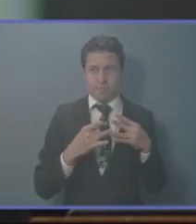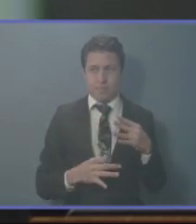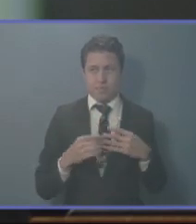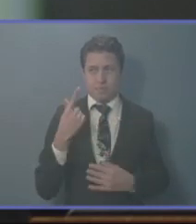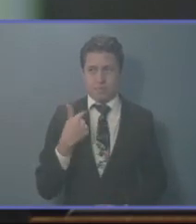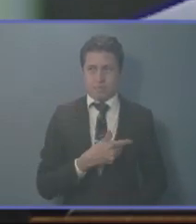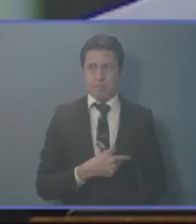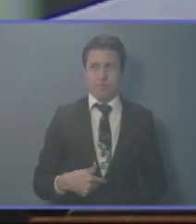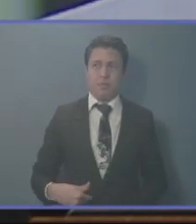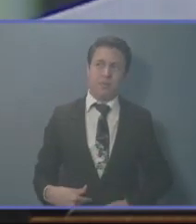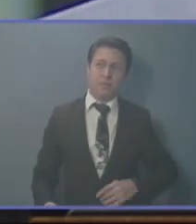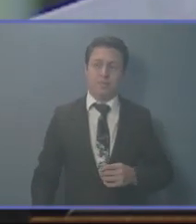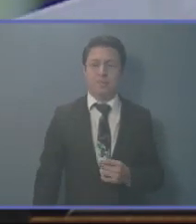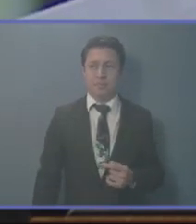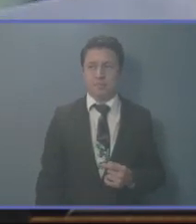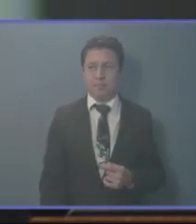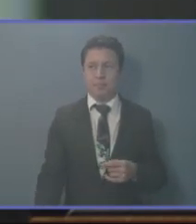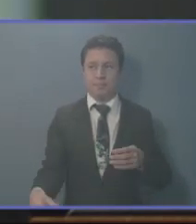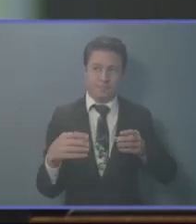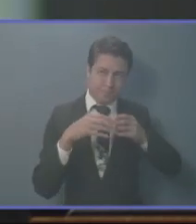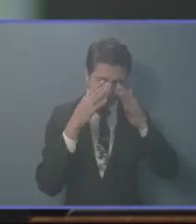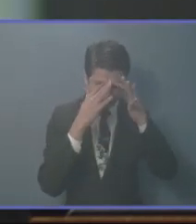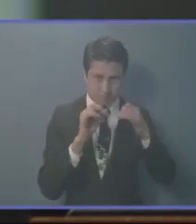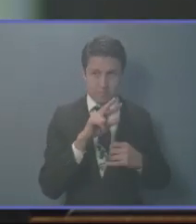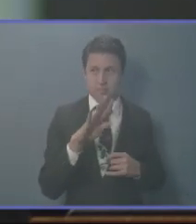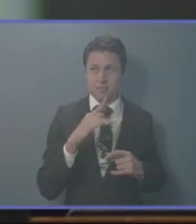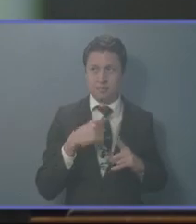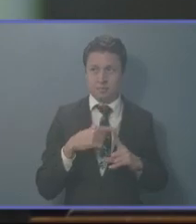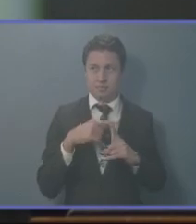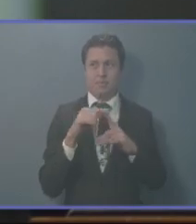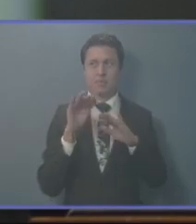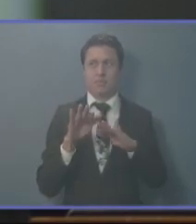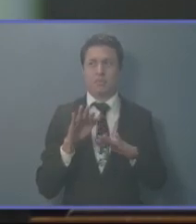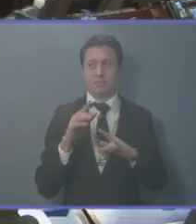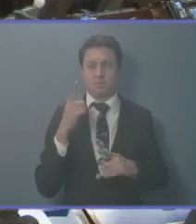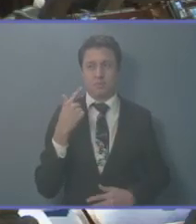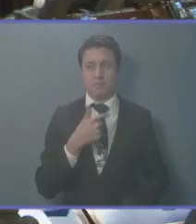presidente. Dictamen 34 favorable. Gracias, presidente. Gracias.